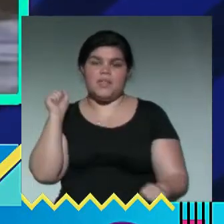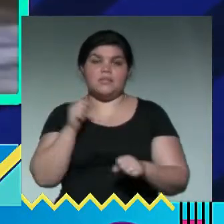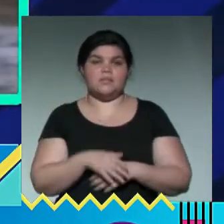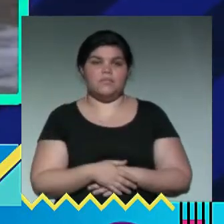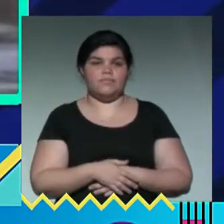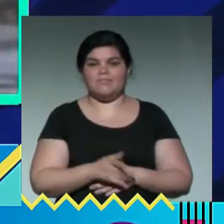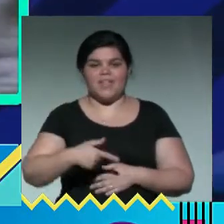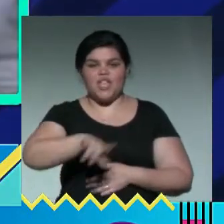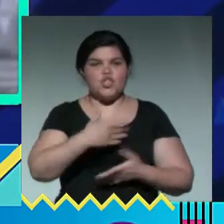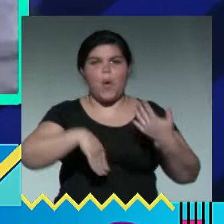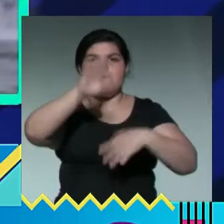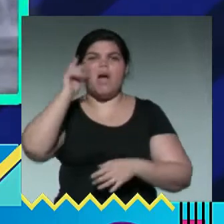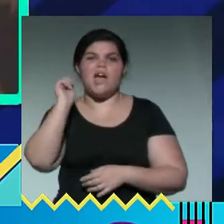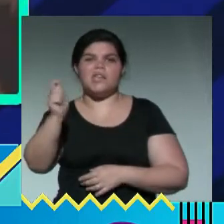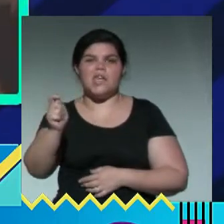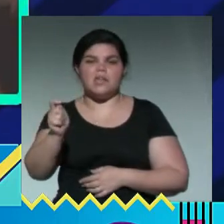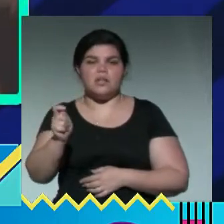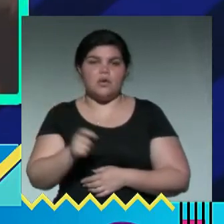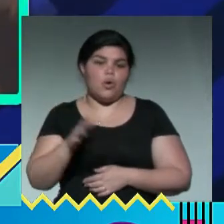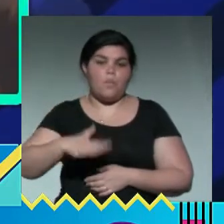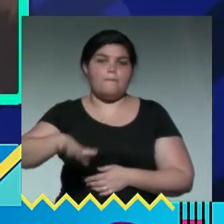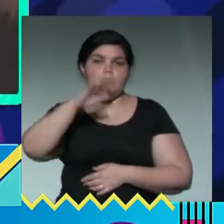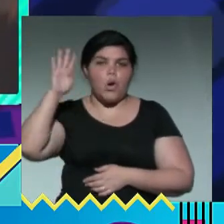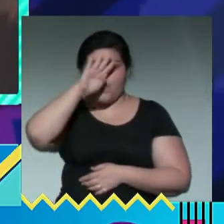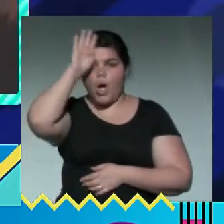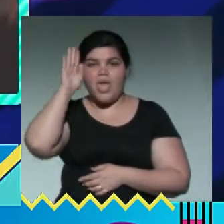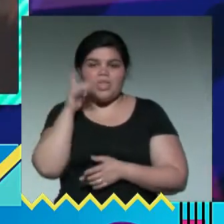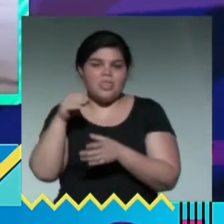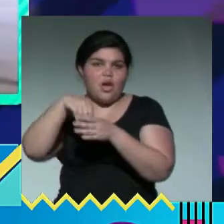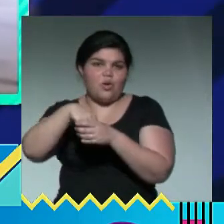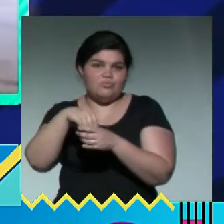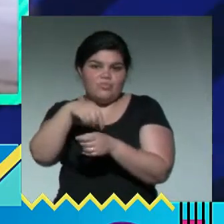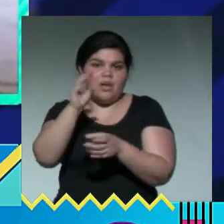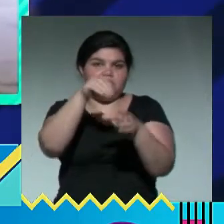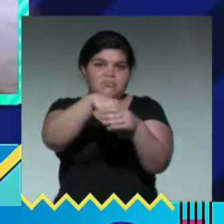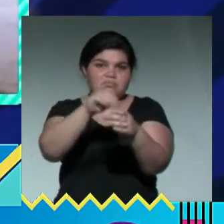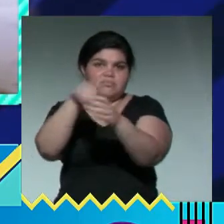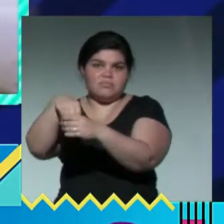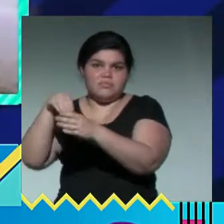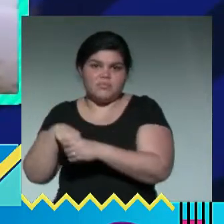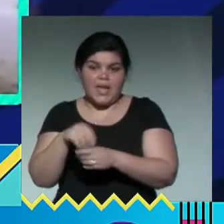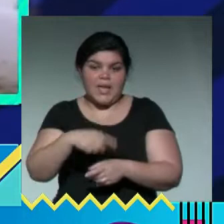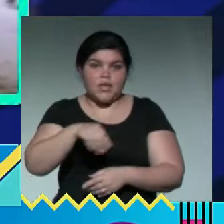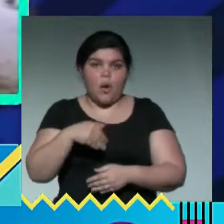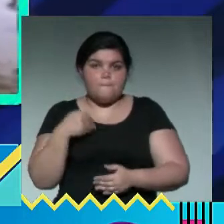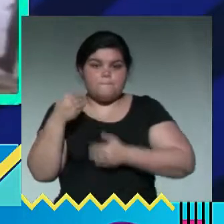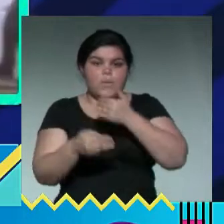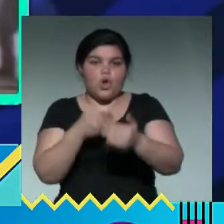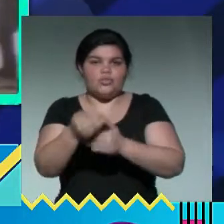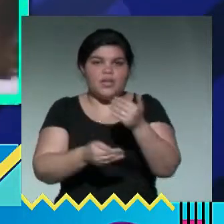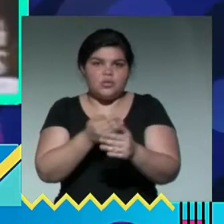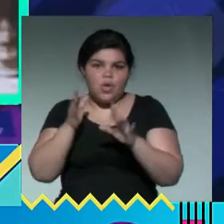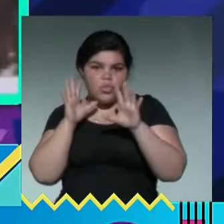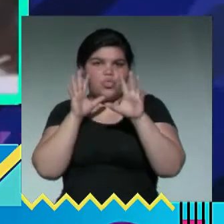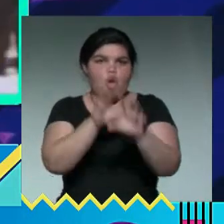mayorías indígenas. Y eran pequeños grupos los que llevaron adelante, digamos, el proceso de dominación de